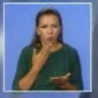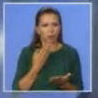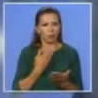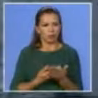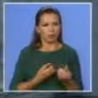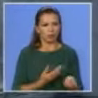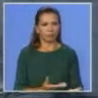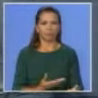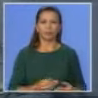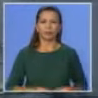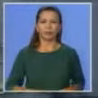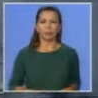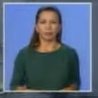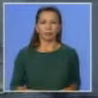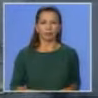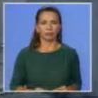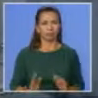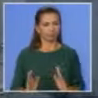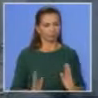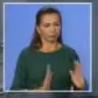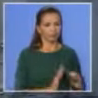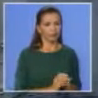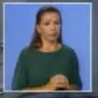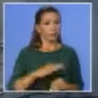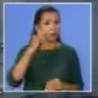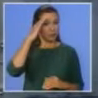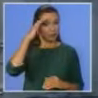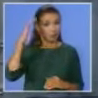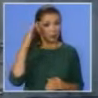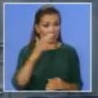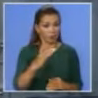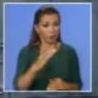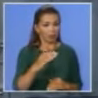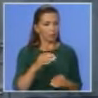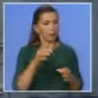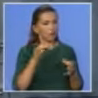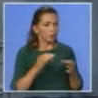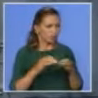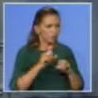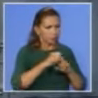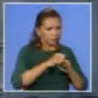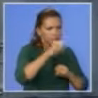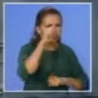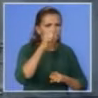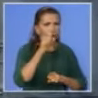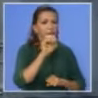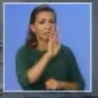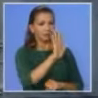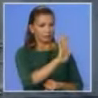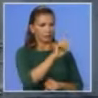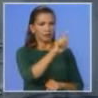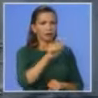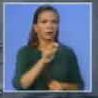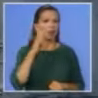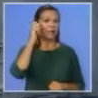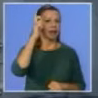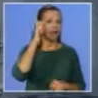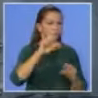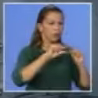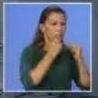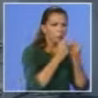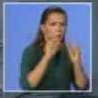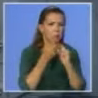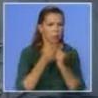Nacional. Otros temas, la policía capturó a 5 presuntos jefes de bandas dedicadas al secuestro express. Entre ellos